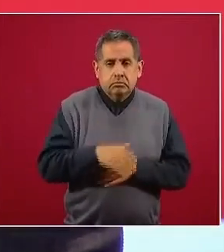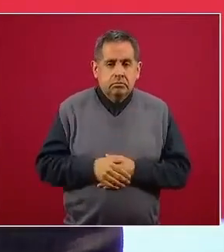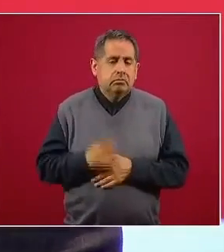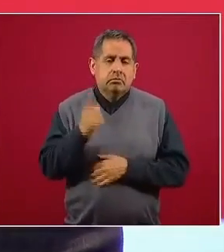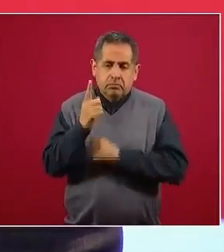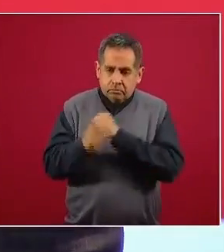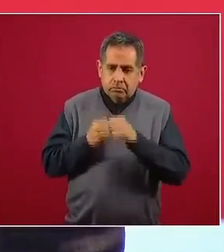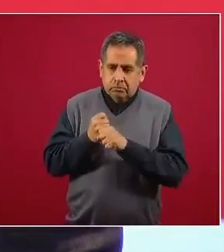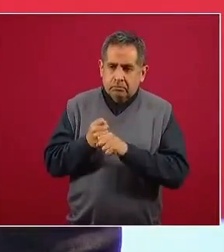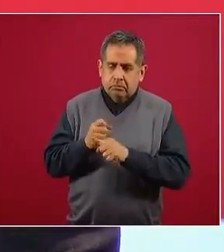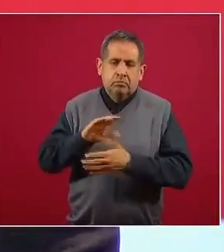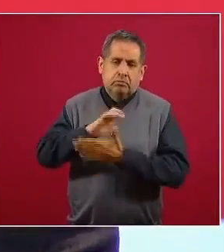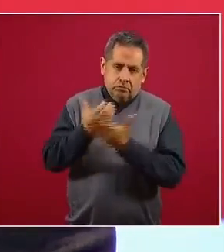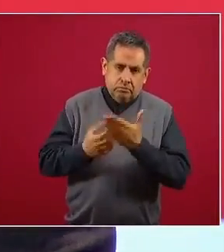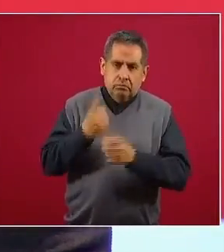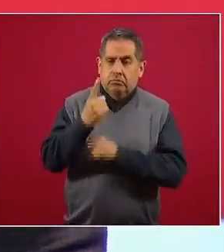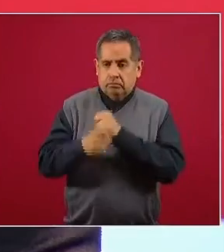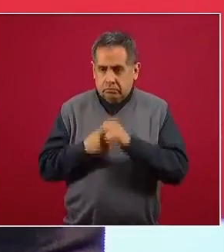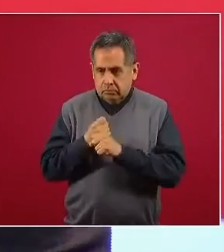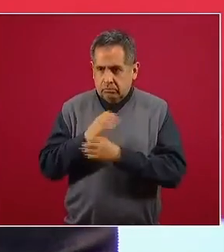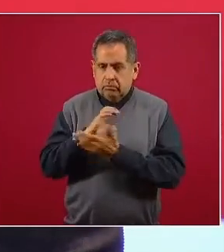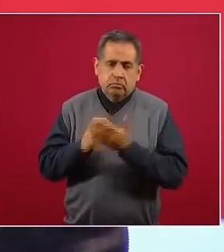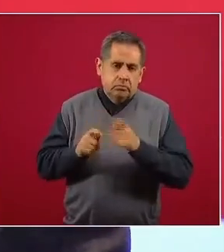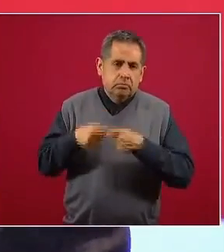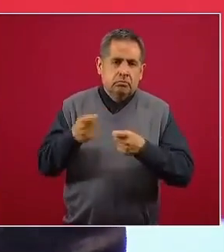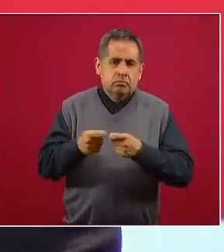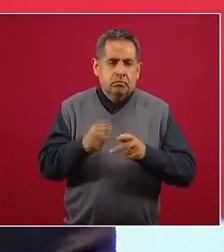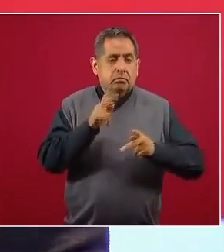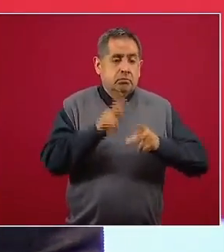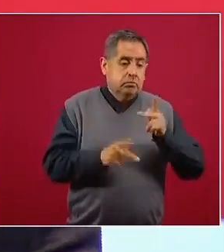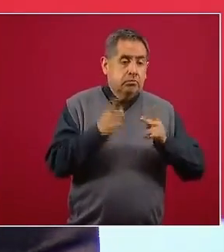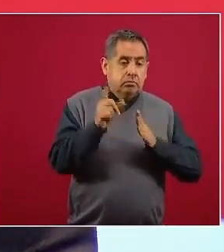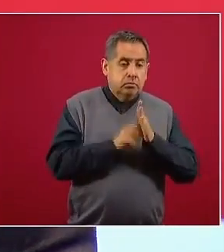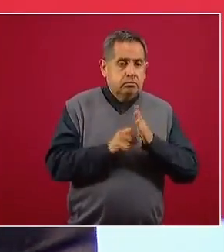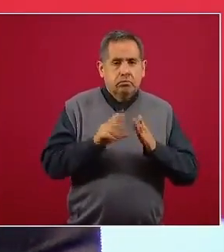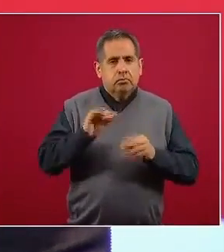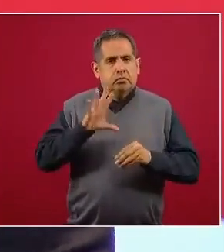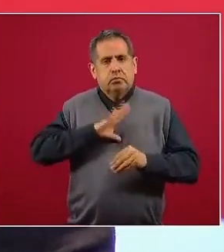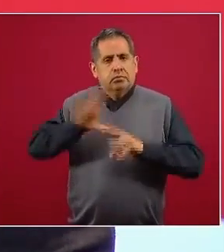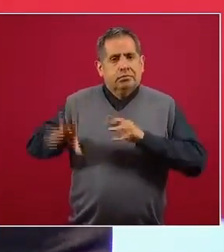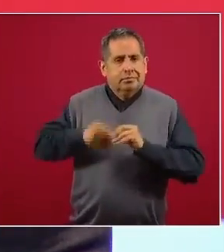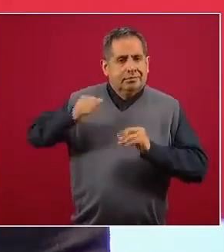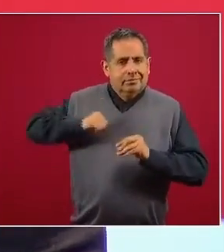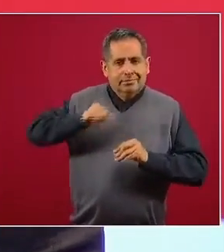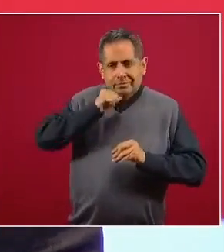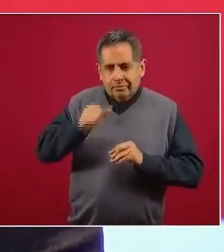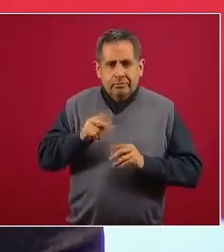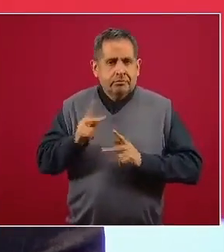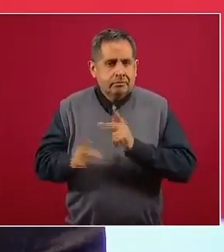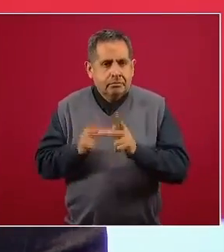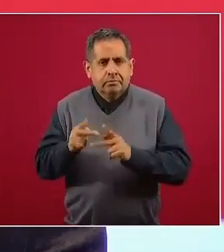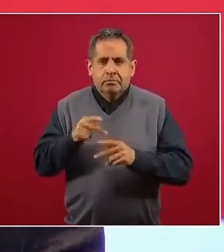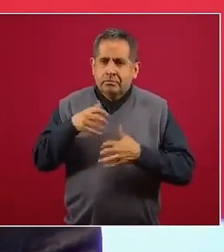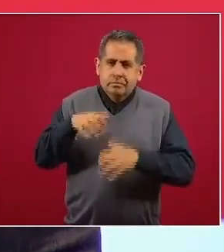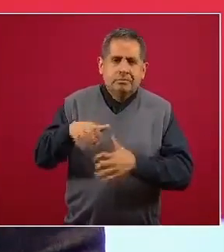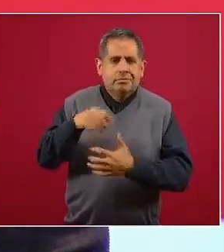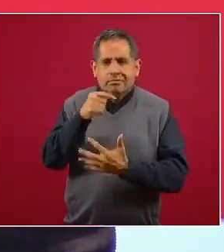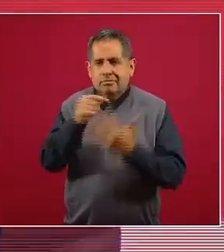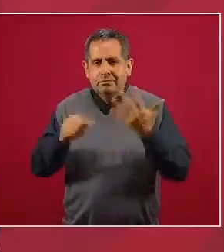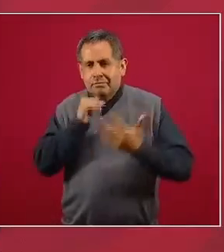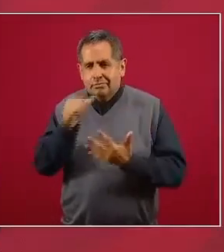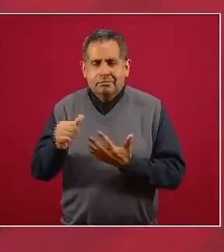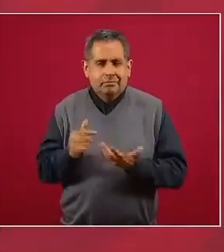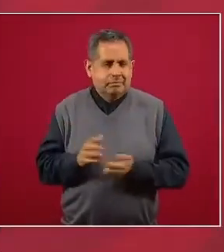con año se les recontrata, se les suspende un mes para que no generen derechos laborales, no tienen prestaciones económicas y